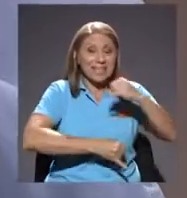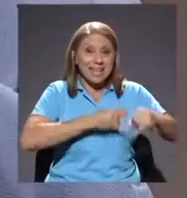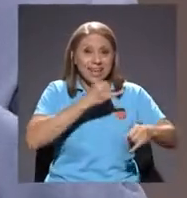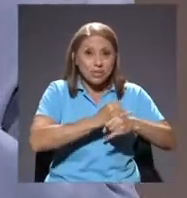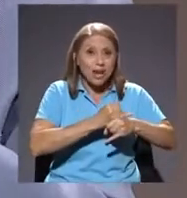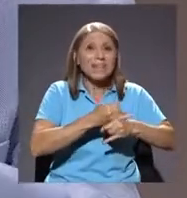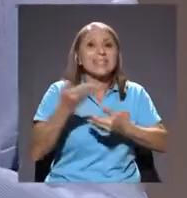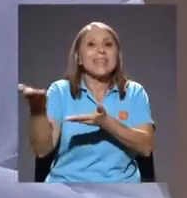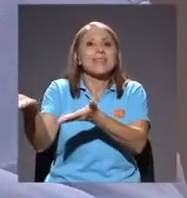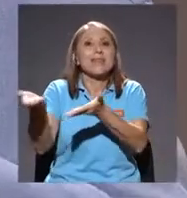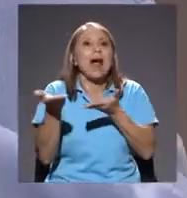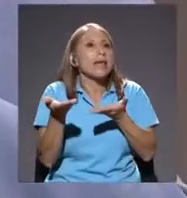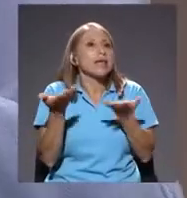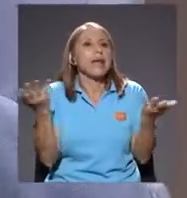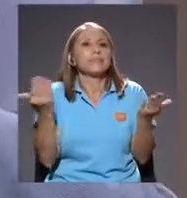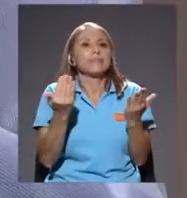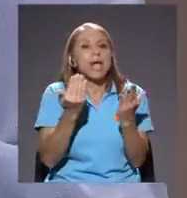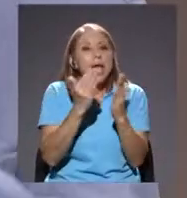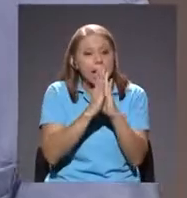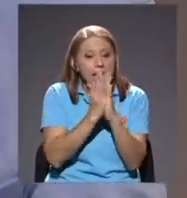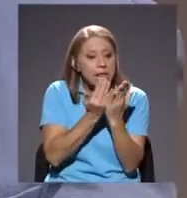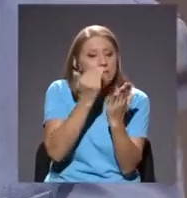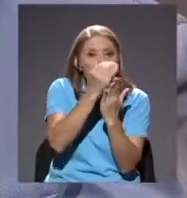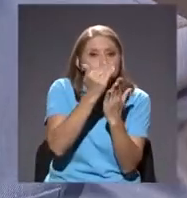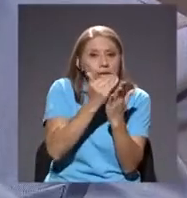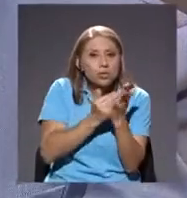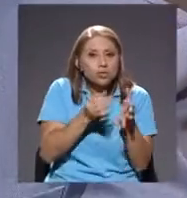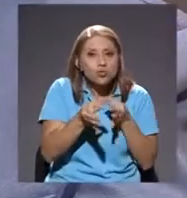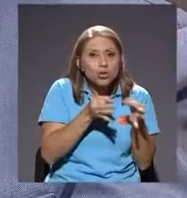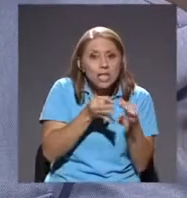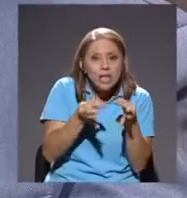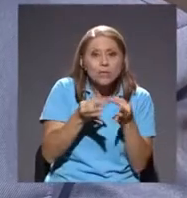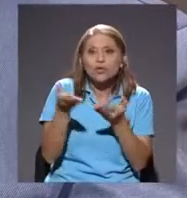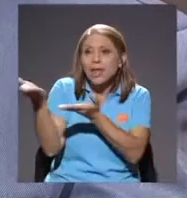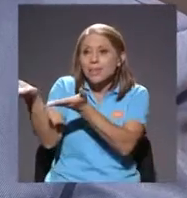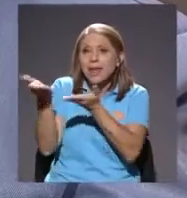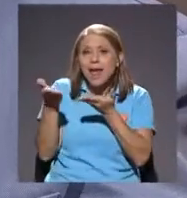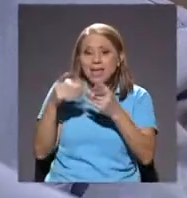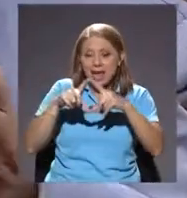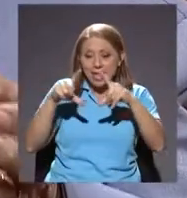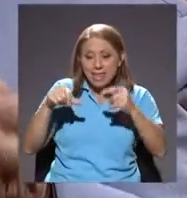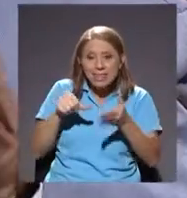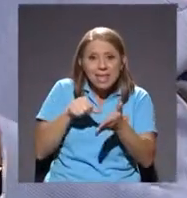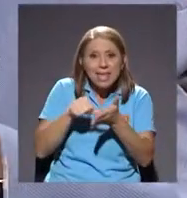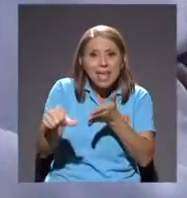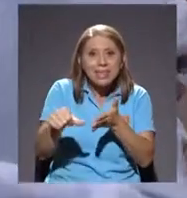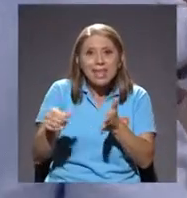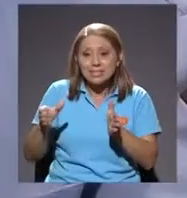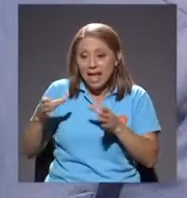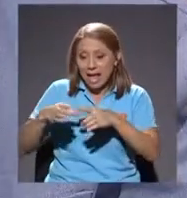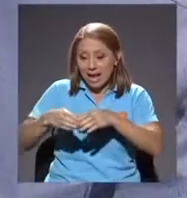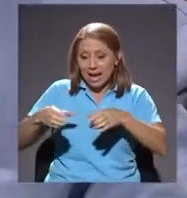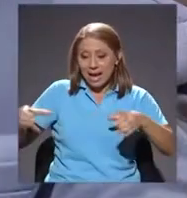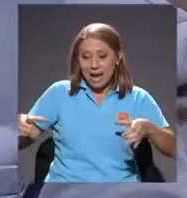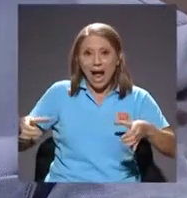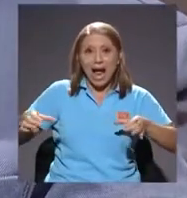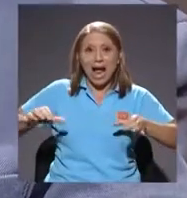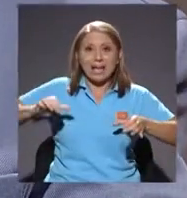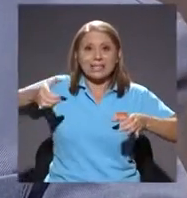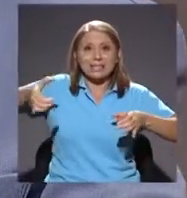llámese los libros de instructivos las etiquetas que requieren que las cajas plegadizas dónde va el